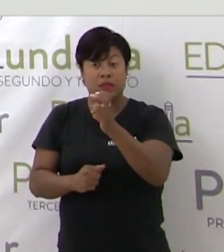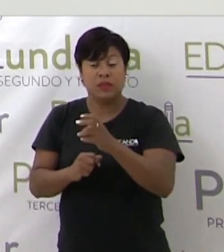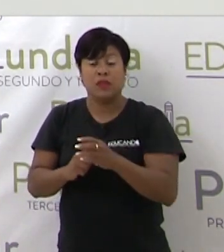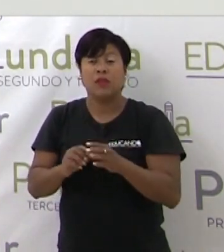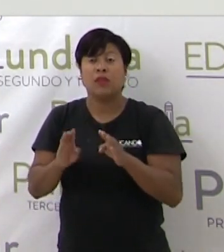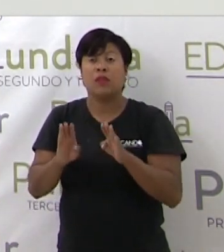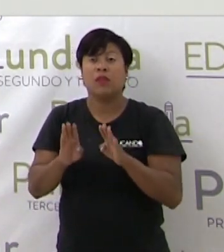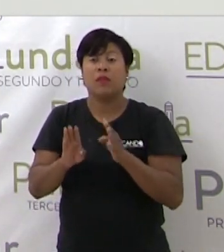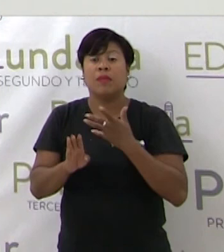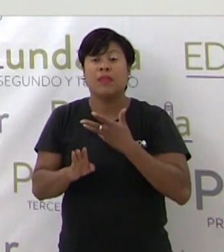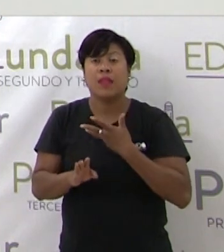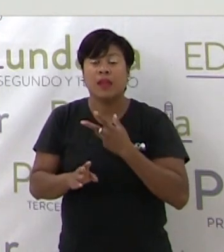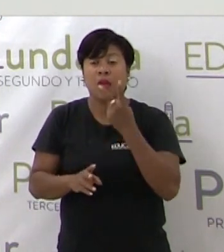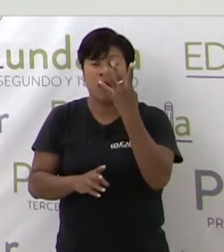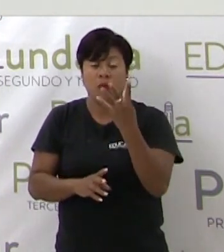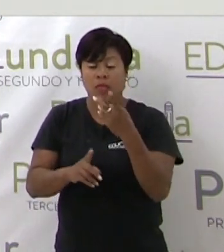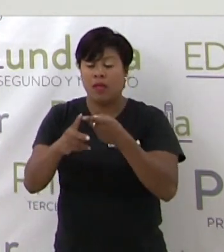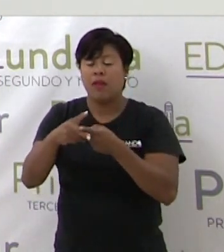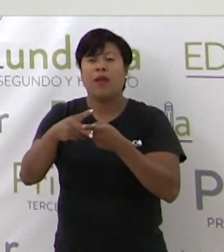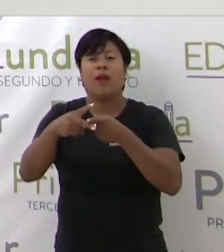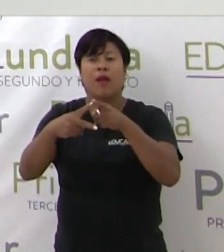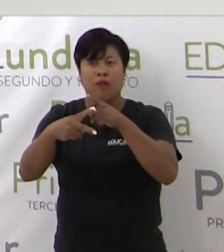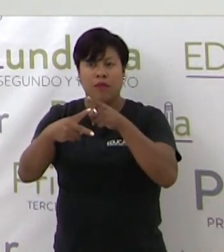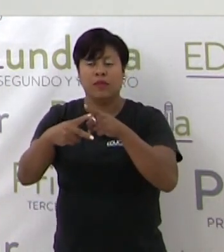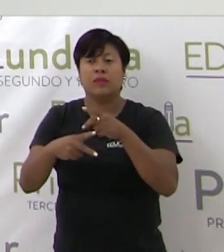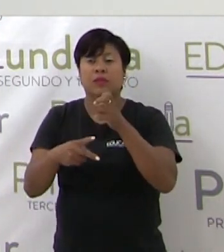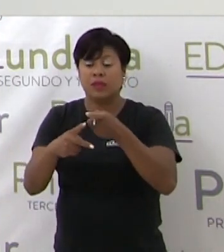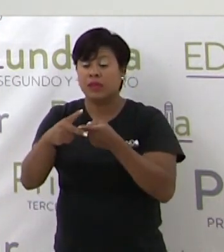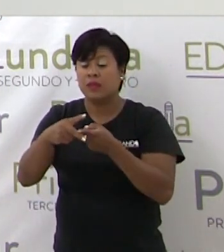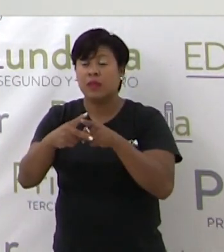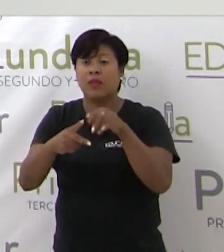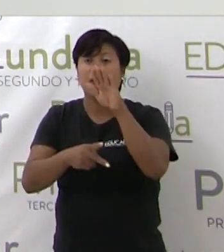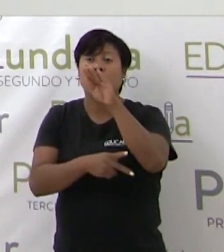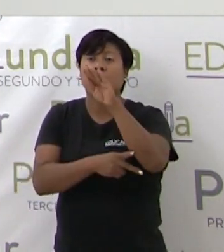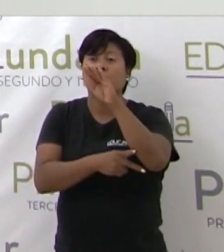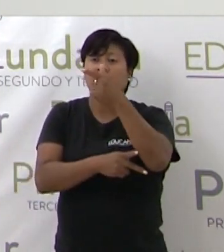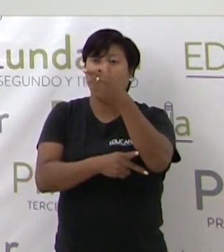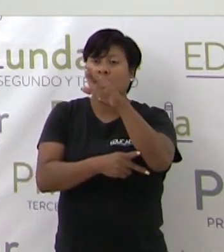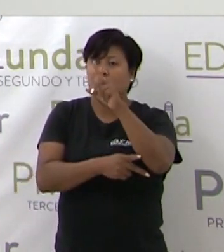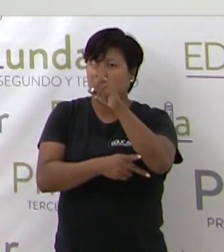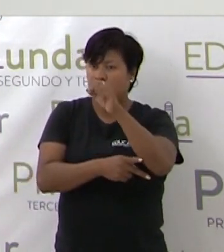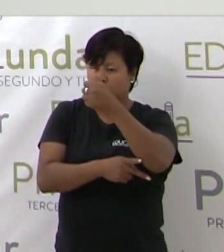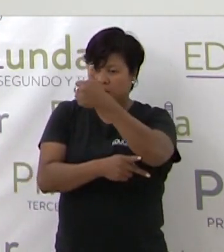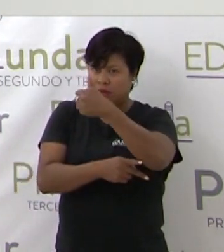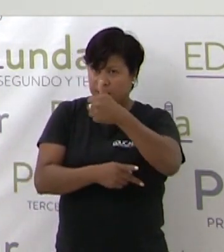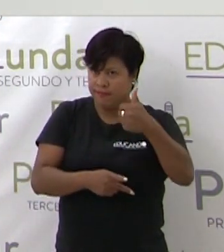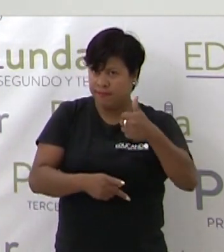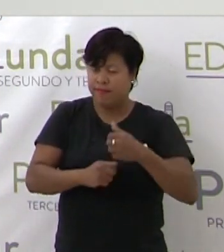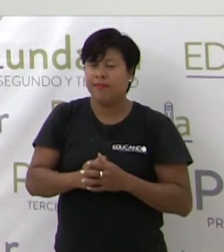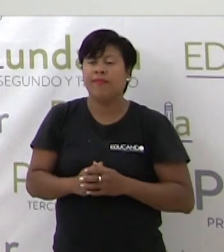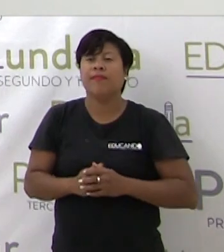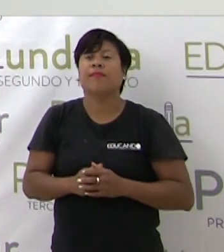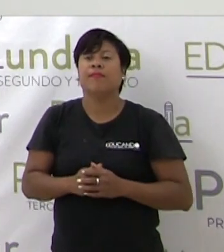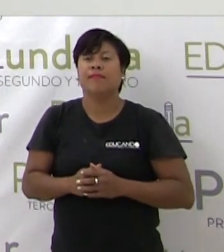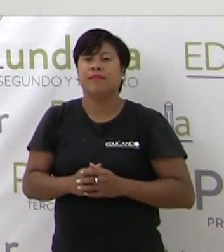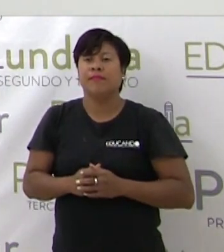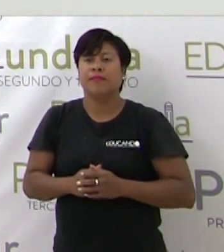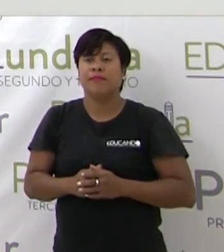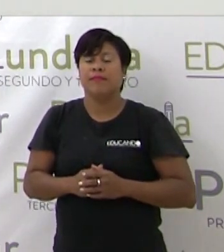cumple de que tiene 4 ángulos también y sus ángulos además son de 90 grados cada uno. Aquí lo voy a poner adentro. Son de